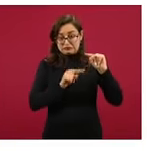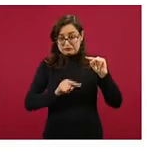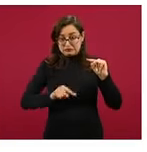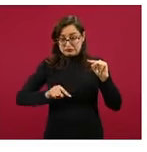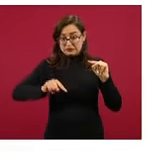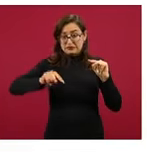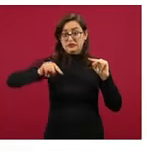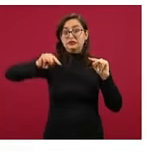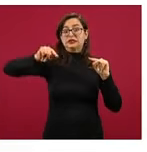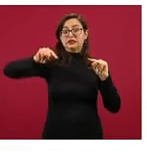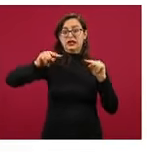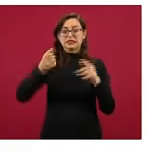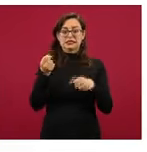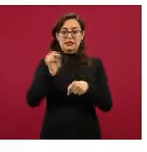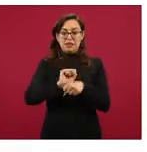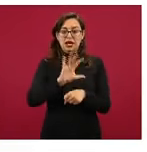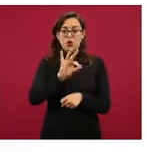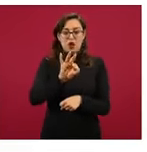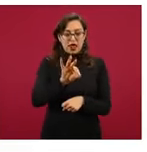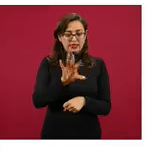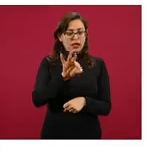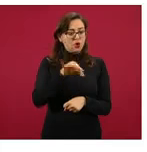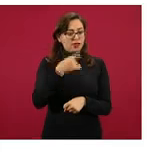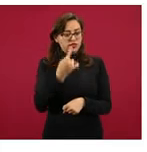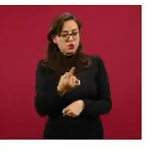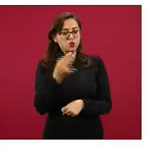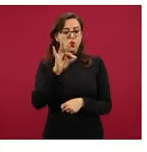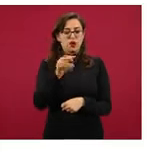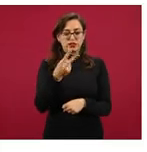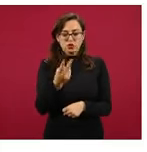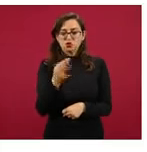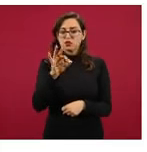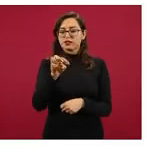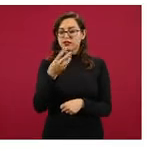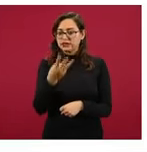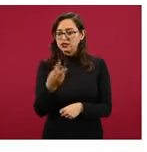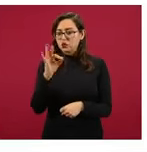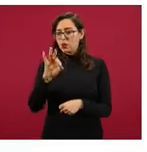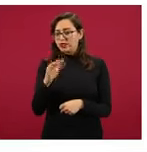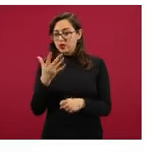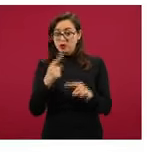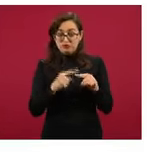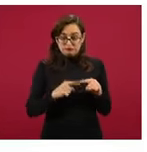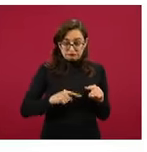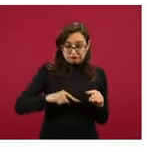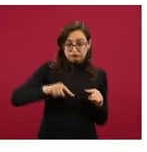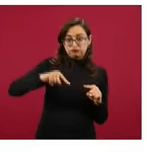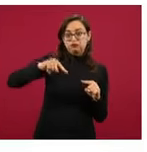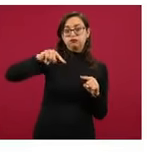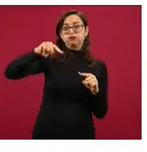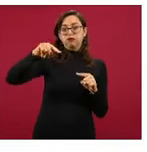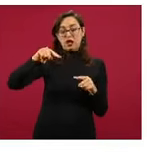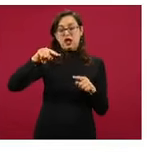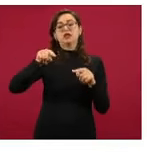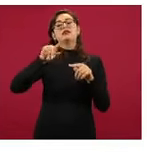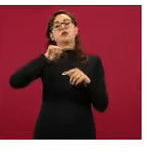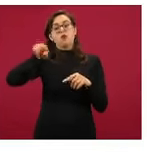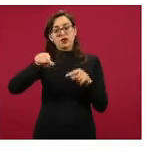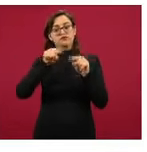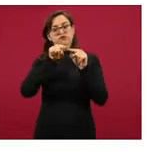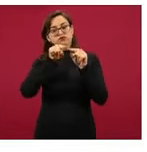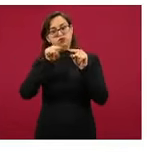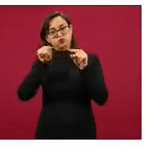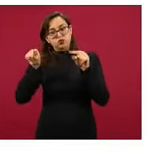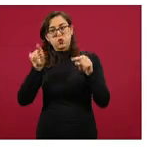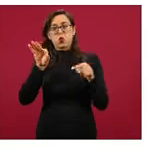las semanas 40, 41, 42, 43 y 44, una meseta en 44, 45 y 46,